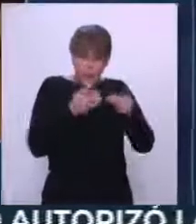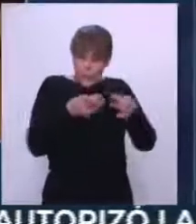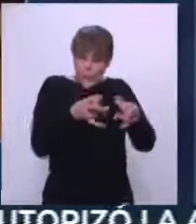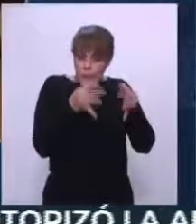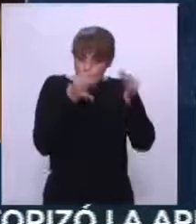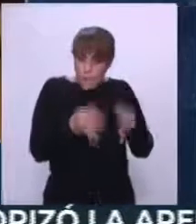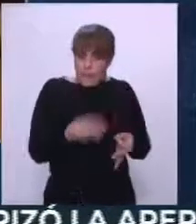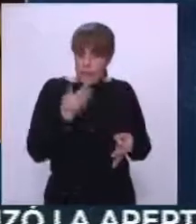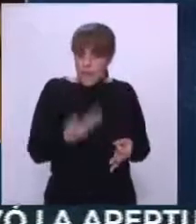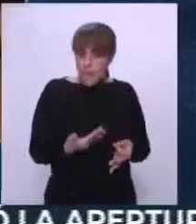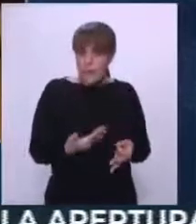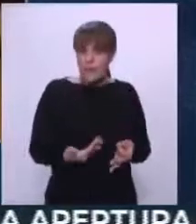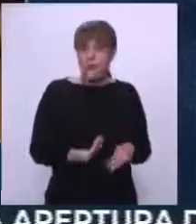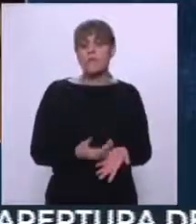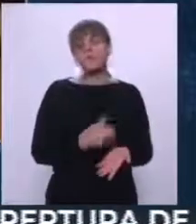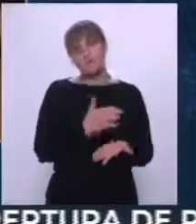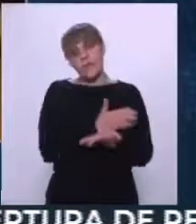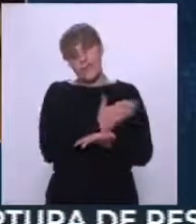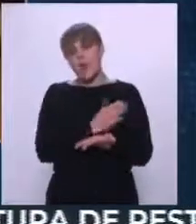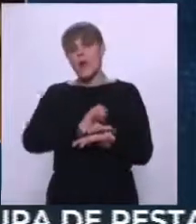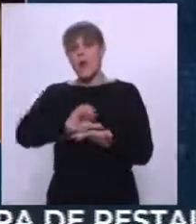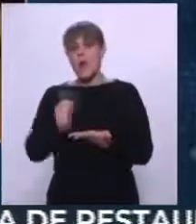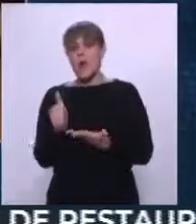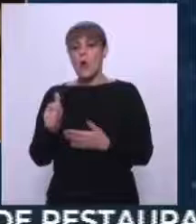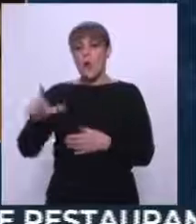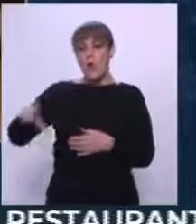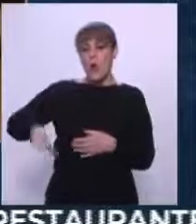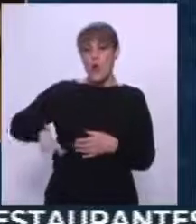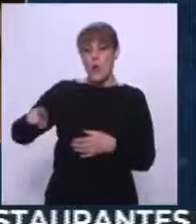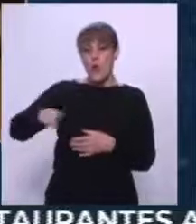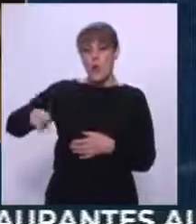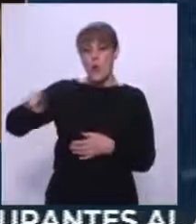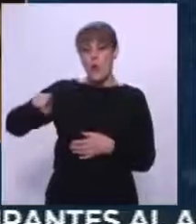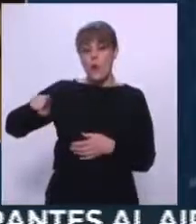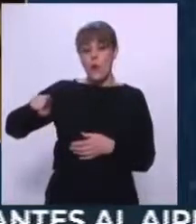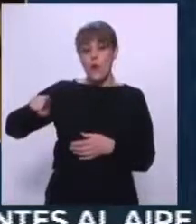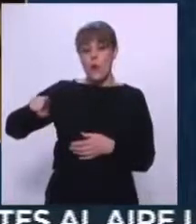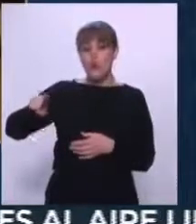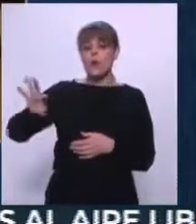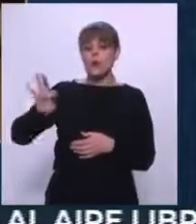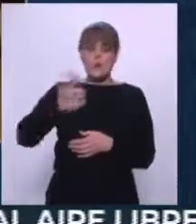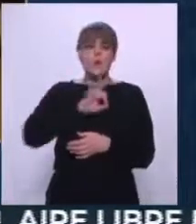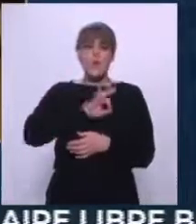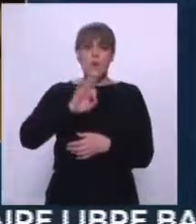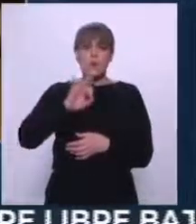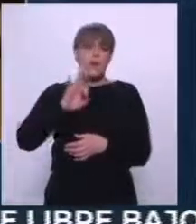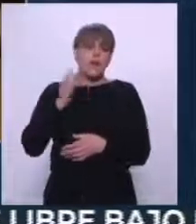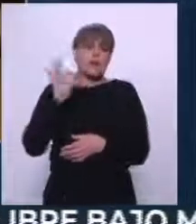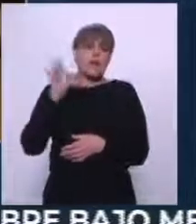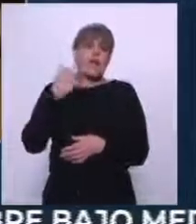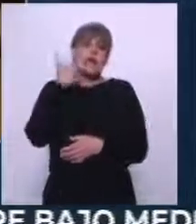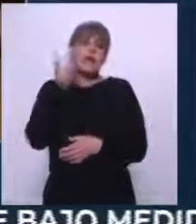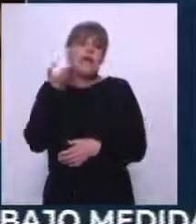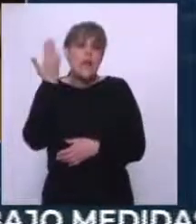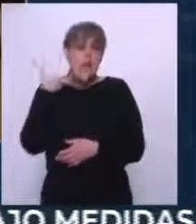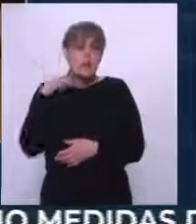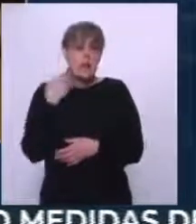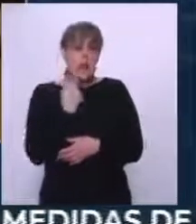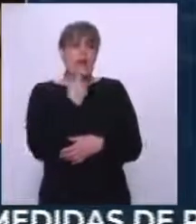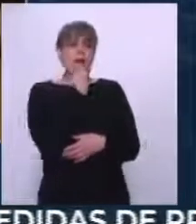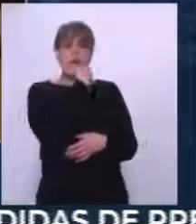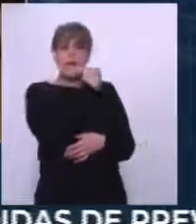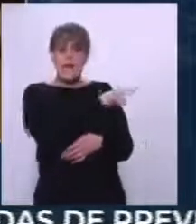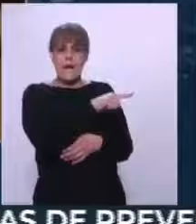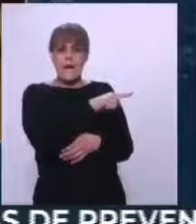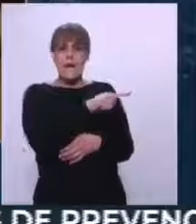lado, creo que también podría, si el gobierno mexicano hubiera querido, podría haberse quejado, porque en realidad en un momento, como dije, de cooperación